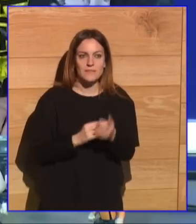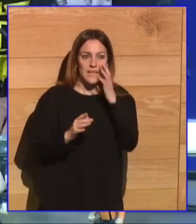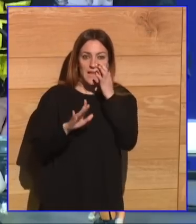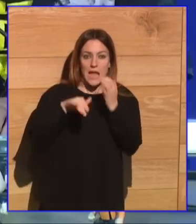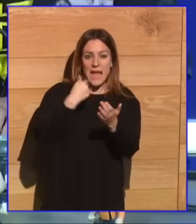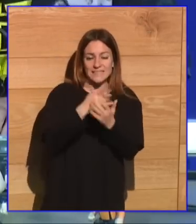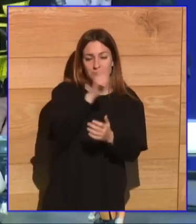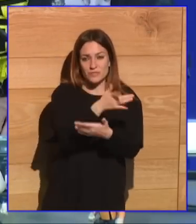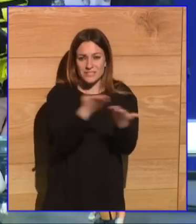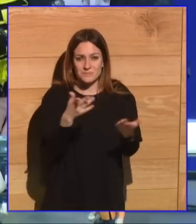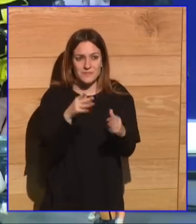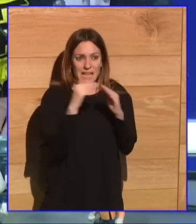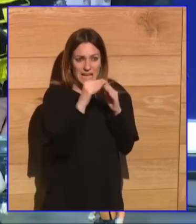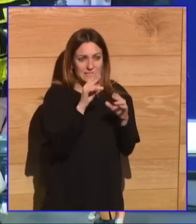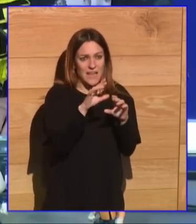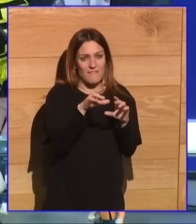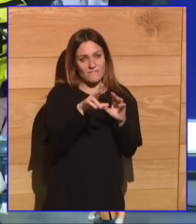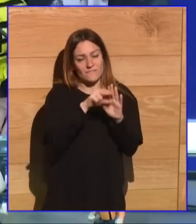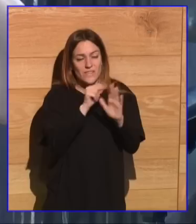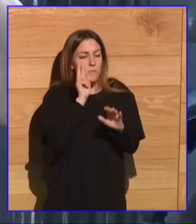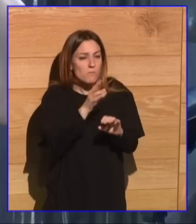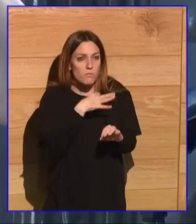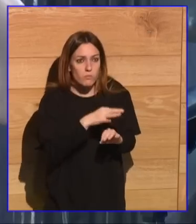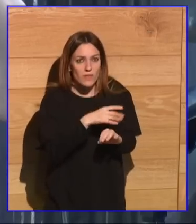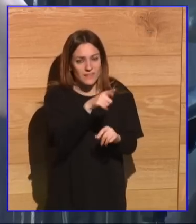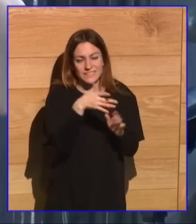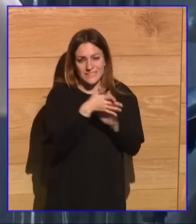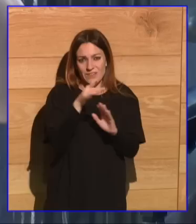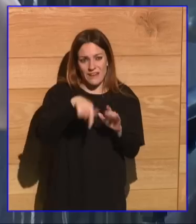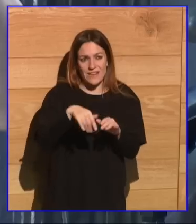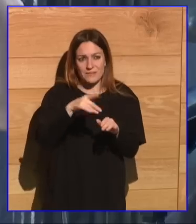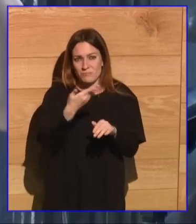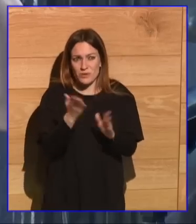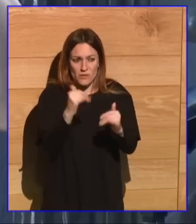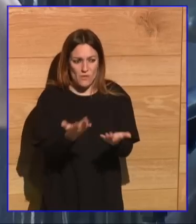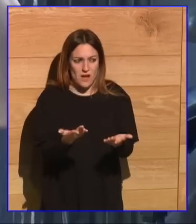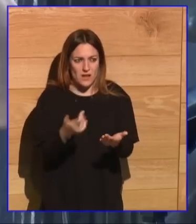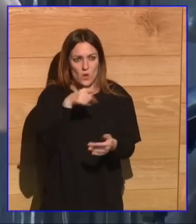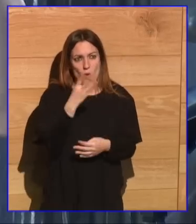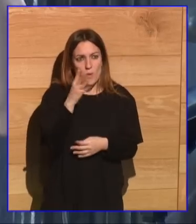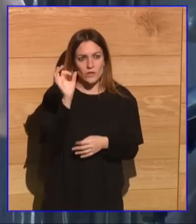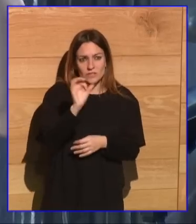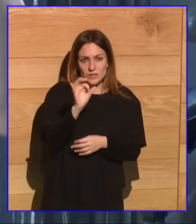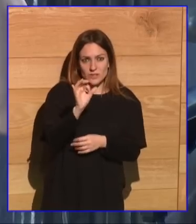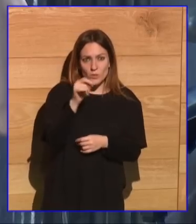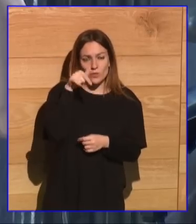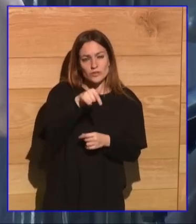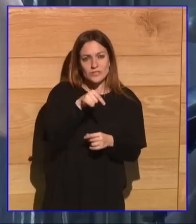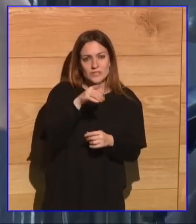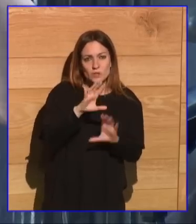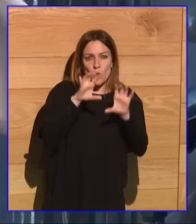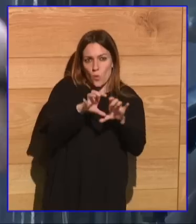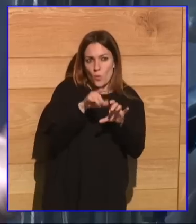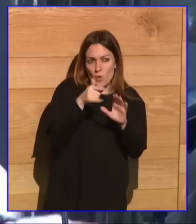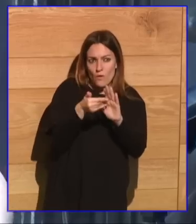en su casa, no prácticamente pasó de y él dijo, creo que 4 segundos del culo de Mickey Rourke,